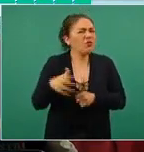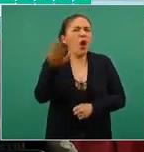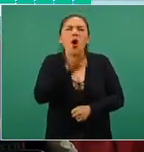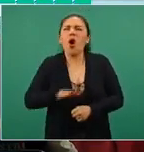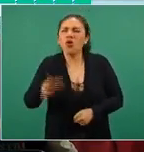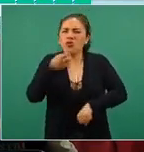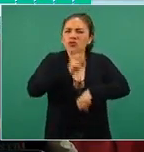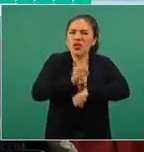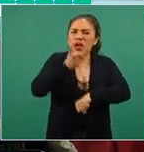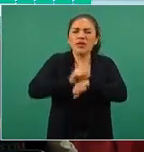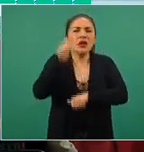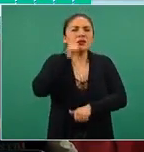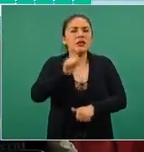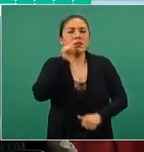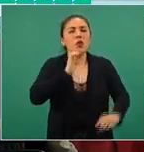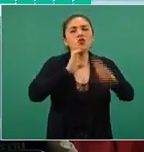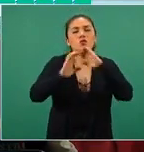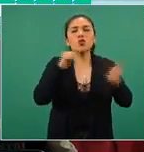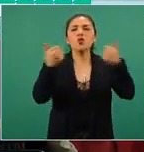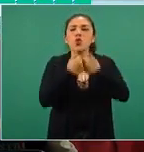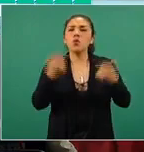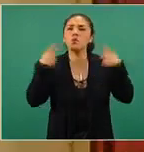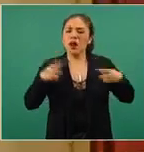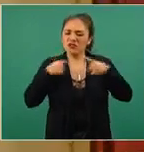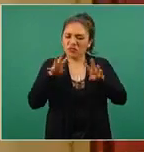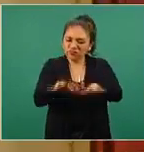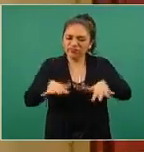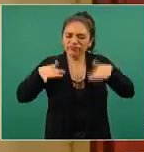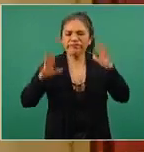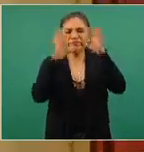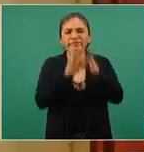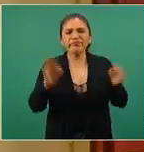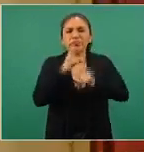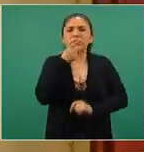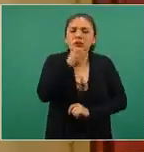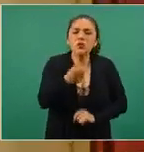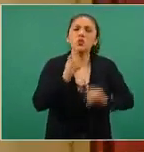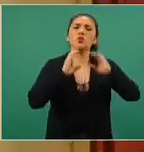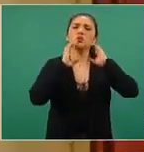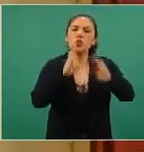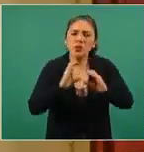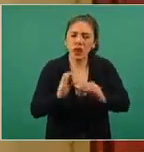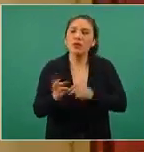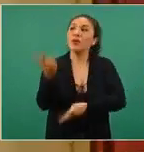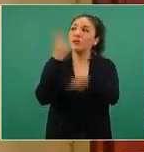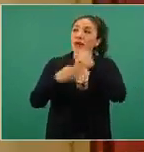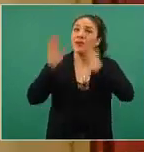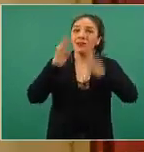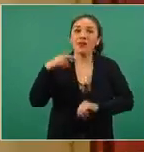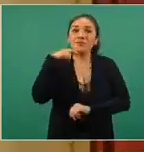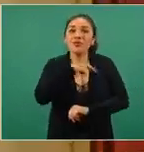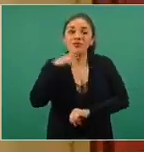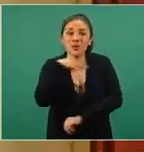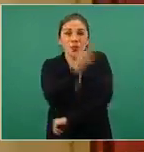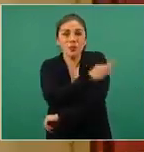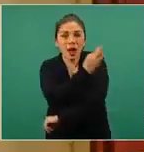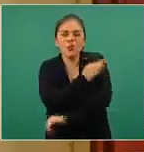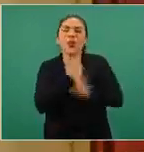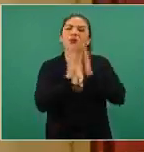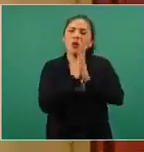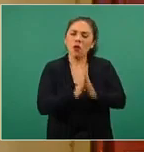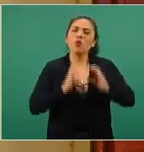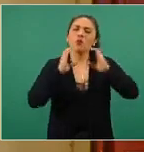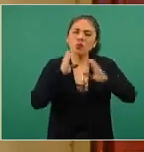todos los días se comunica con el pueblo chiapaneco para decirle: cuídense, ya vienen las vacunas, cuídense, porten